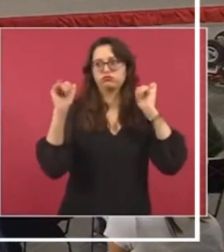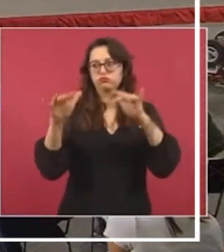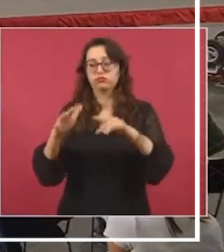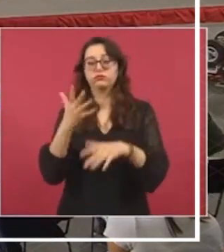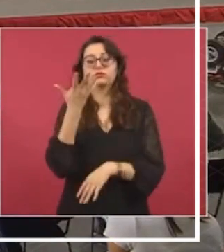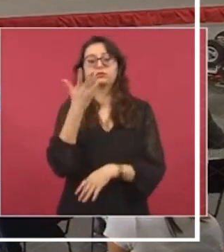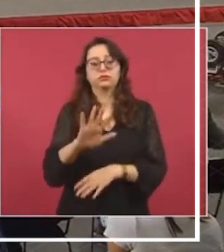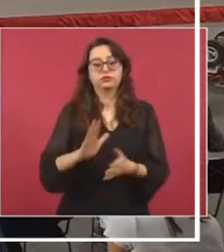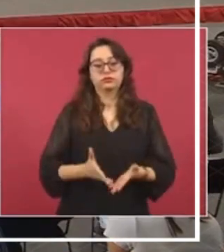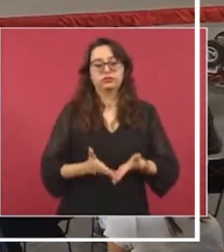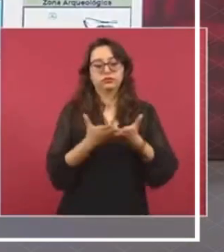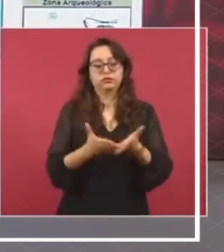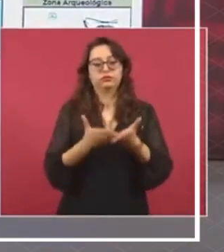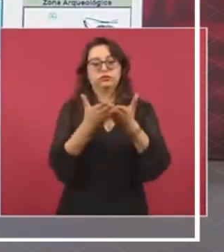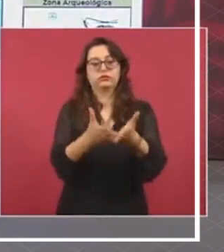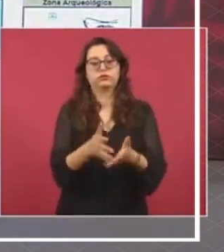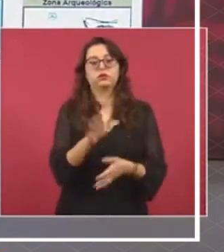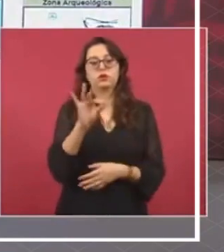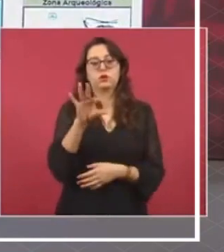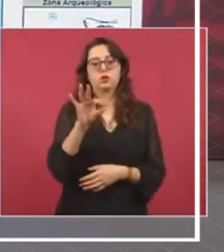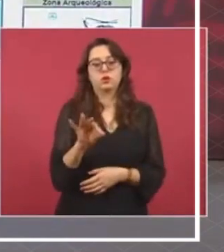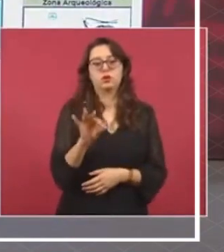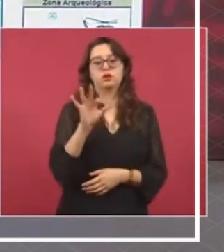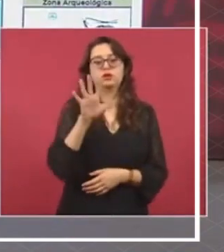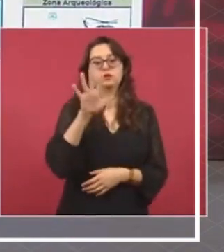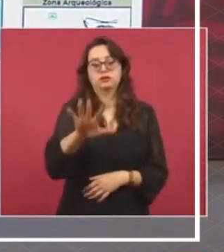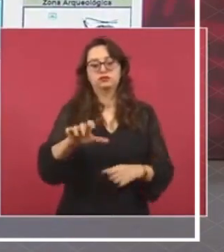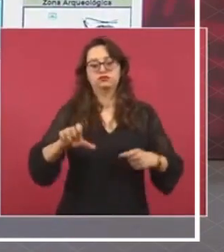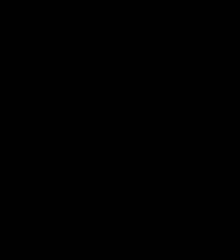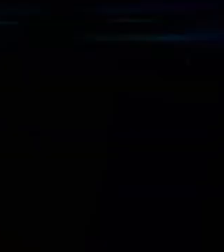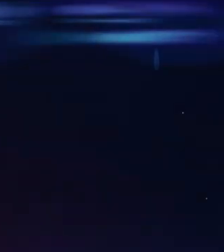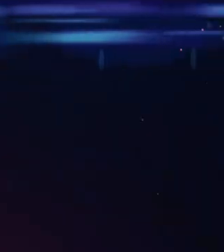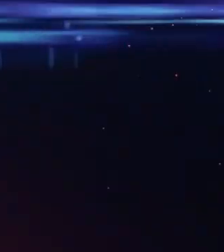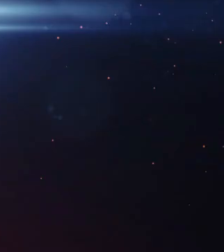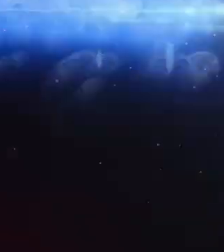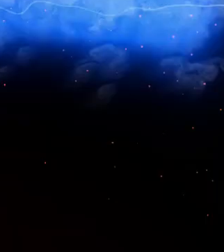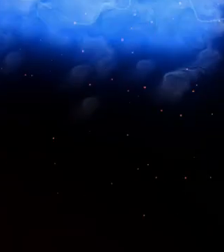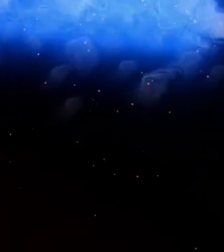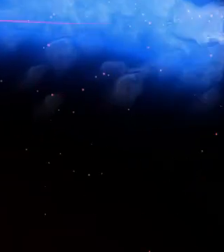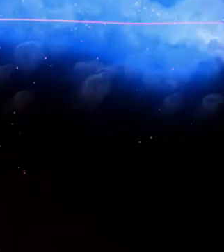10 lanchas y 45 cuatrimotos para estar en las partes de las playas.